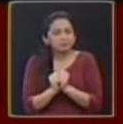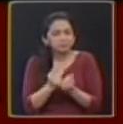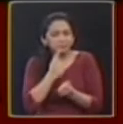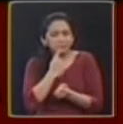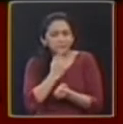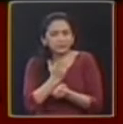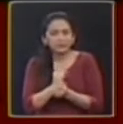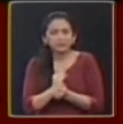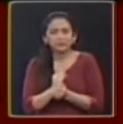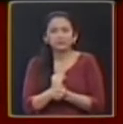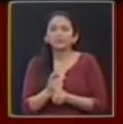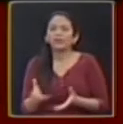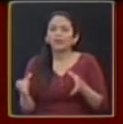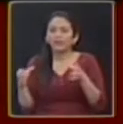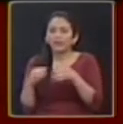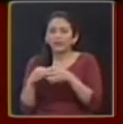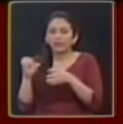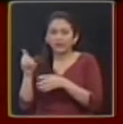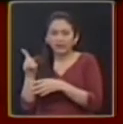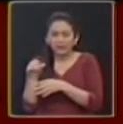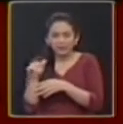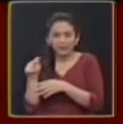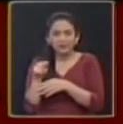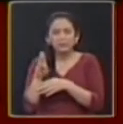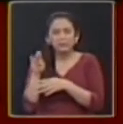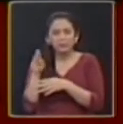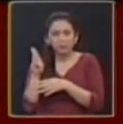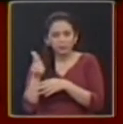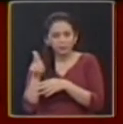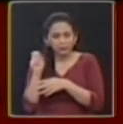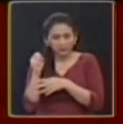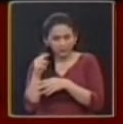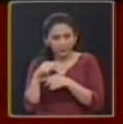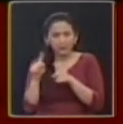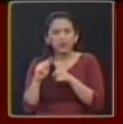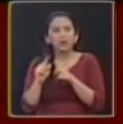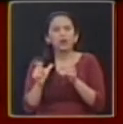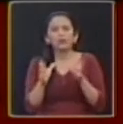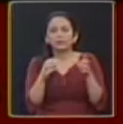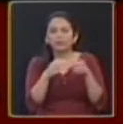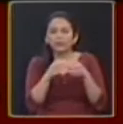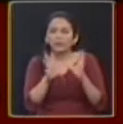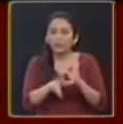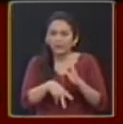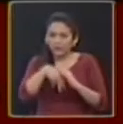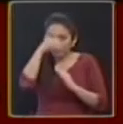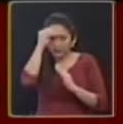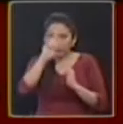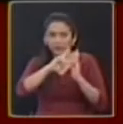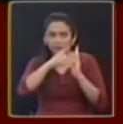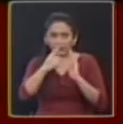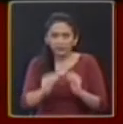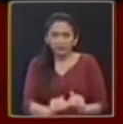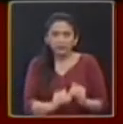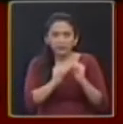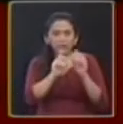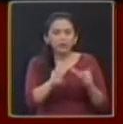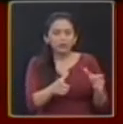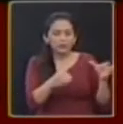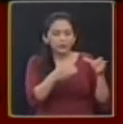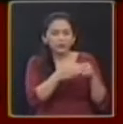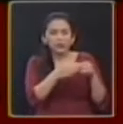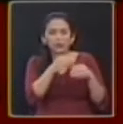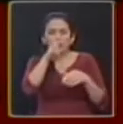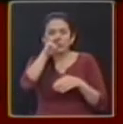entre Edes Business School, como lo mencionaba, la Alianza para el Emprendimiento y la Innovación AEI y Mucho Mejor